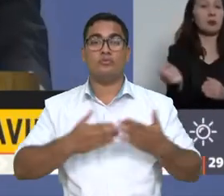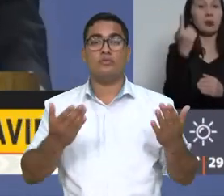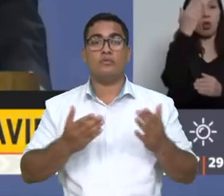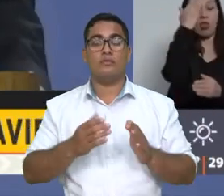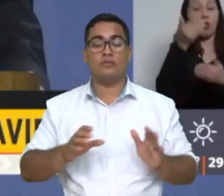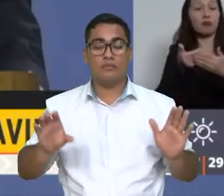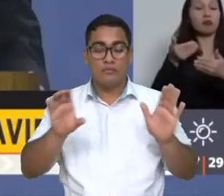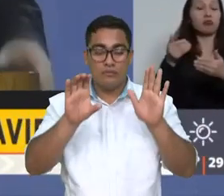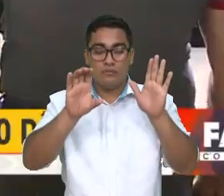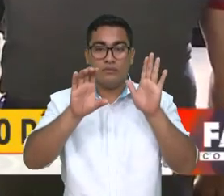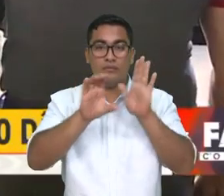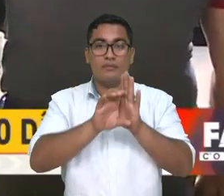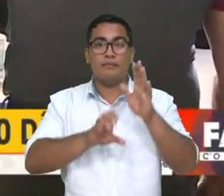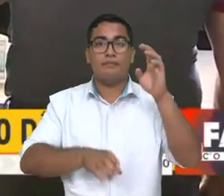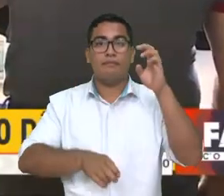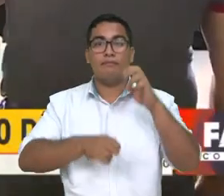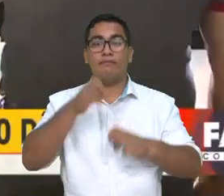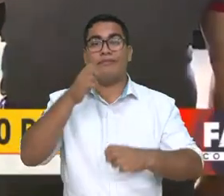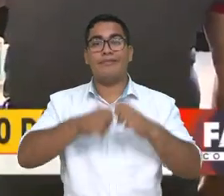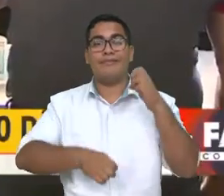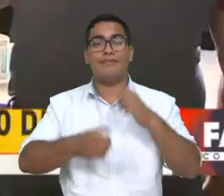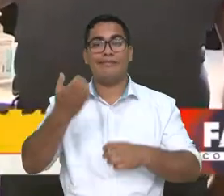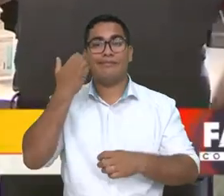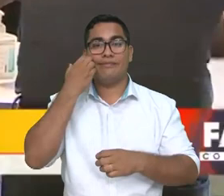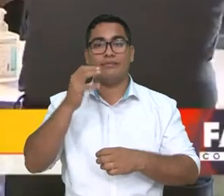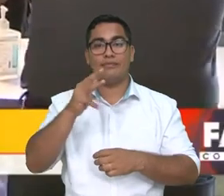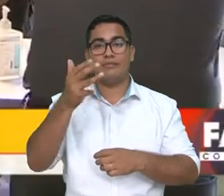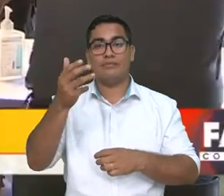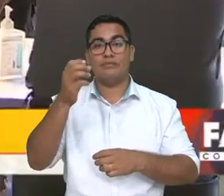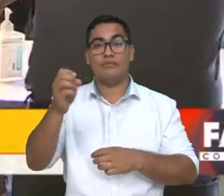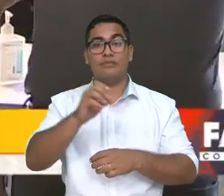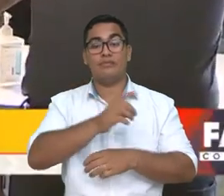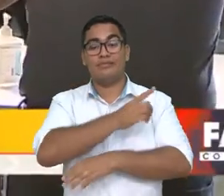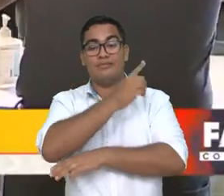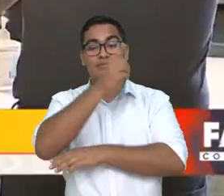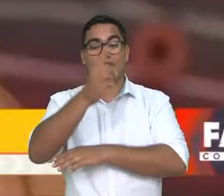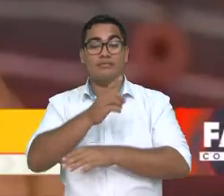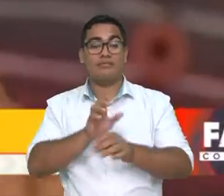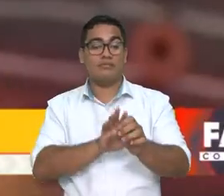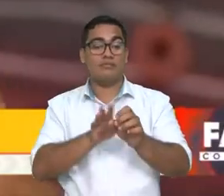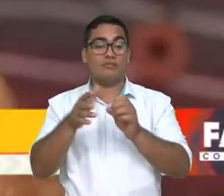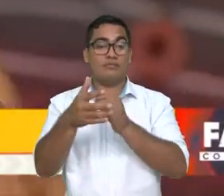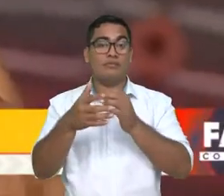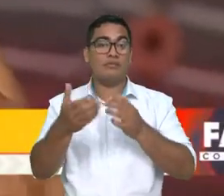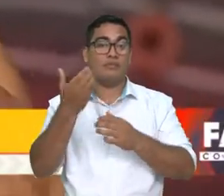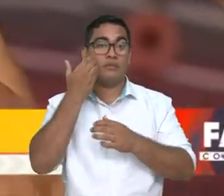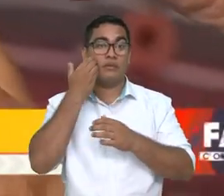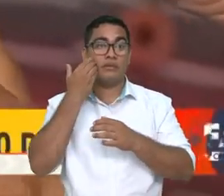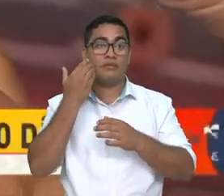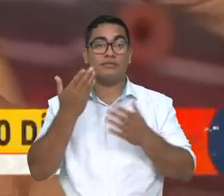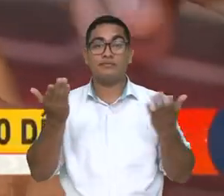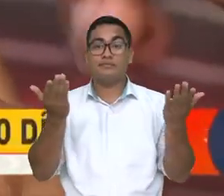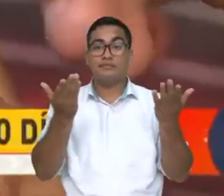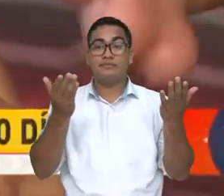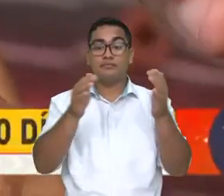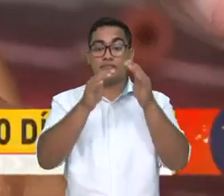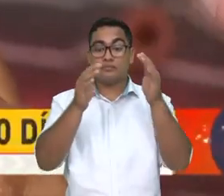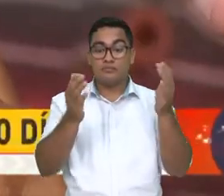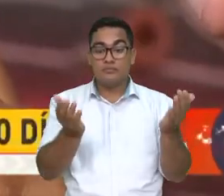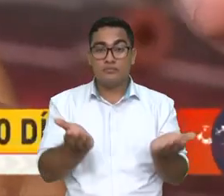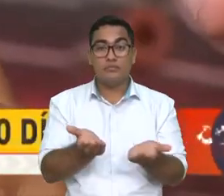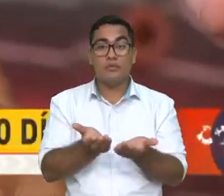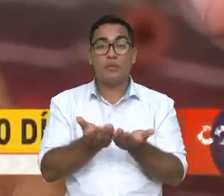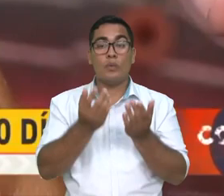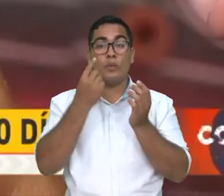constitucional de catástrofe por 90 días en medio del brote global por el coronavirus. Esta medida permitirá proteger mejor la